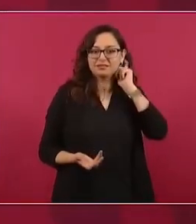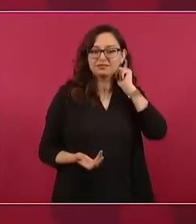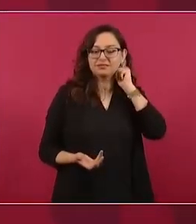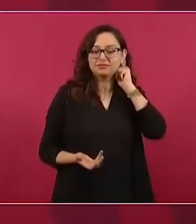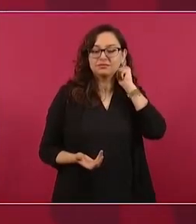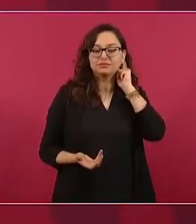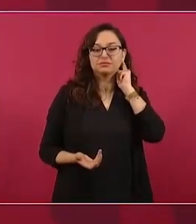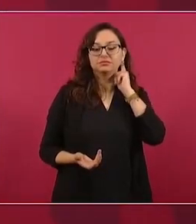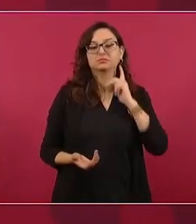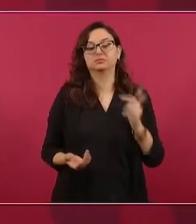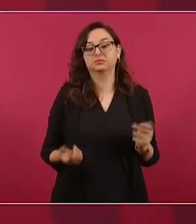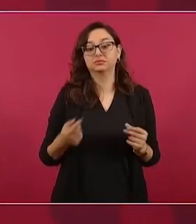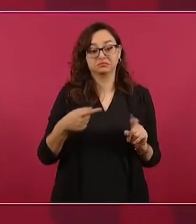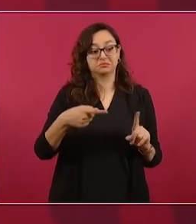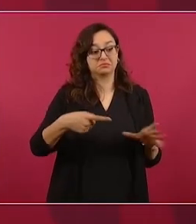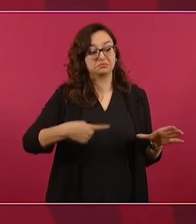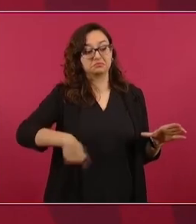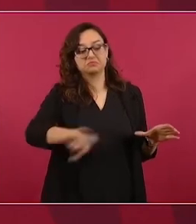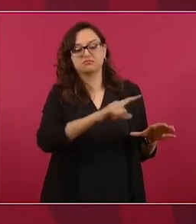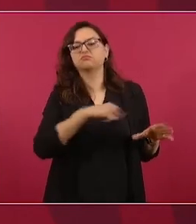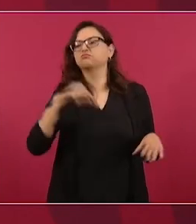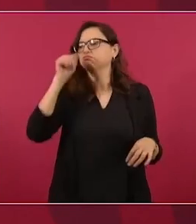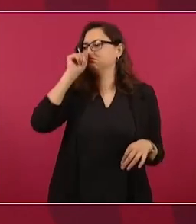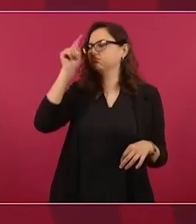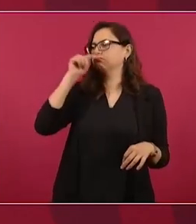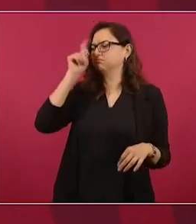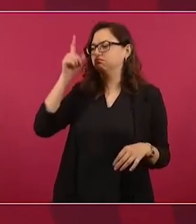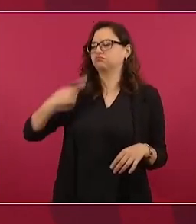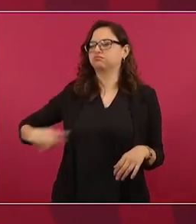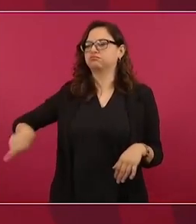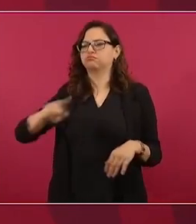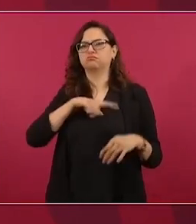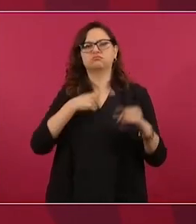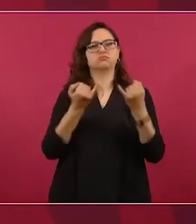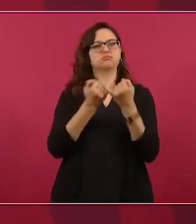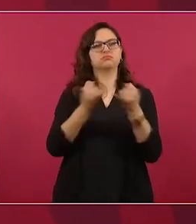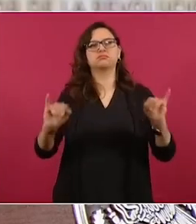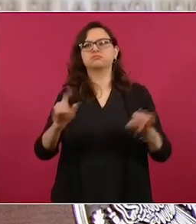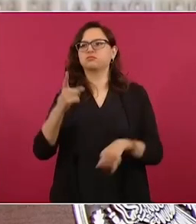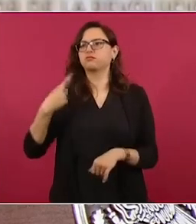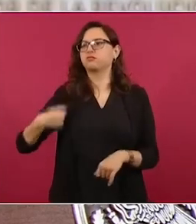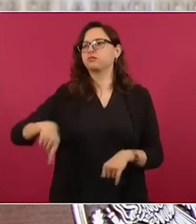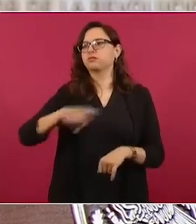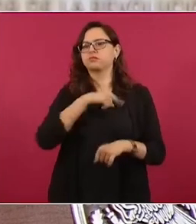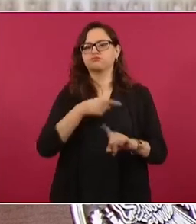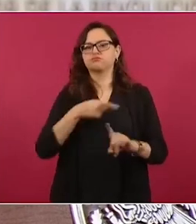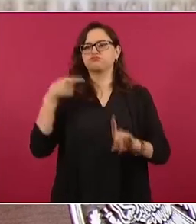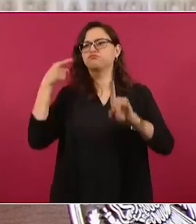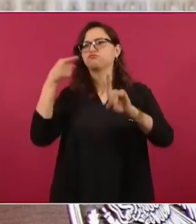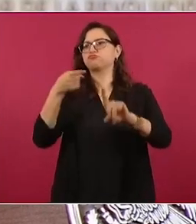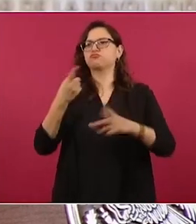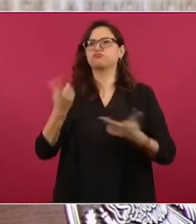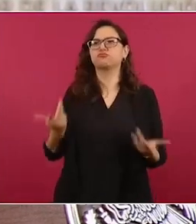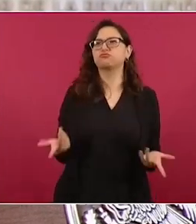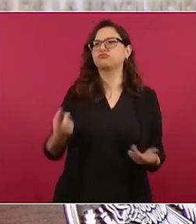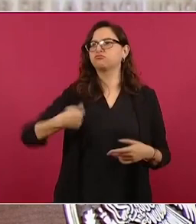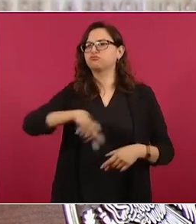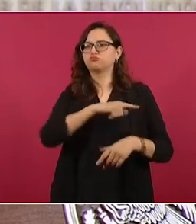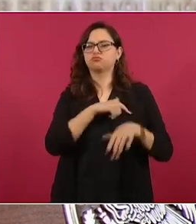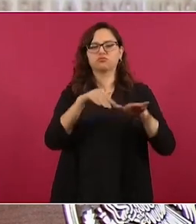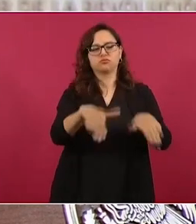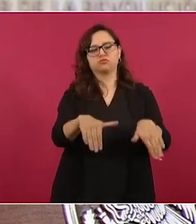de objetividad, de profesionalismo, de independencia, pues que siga ahí.